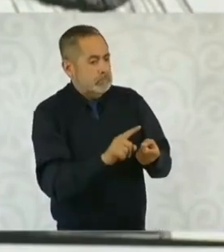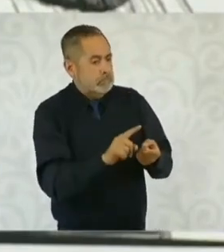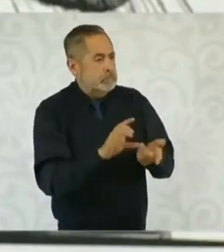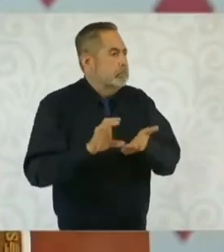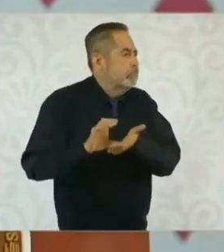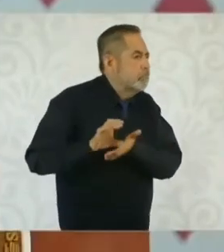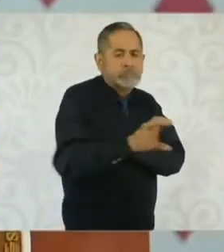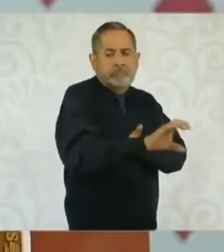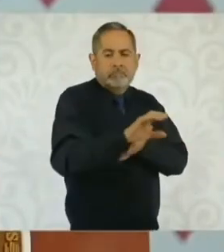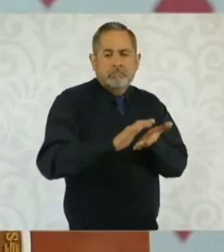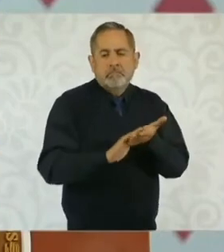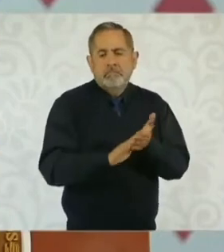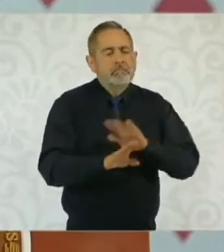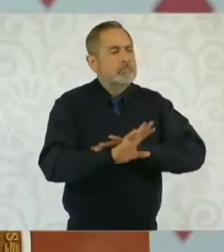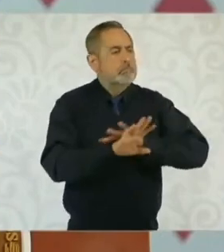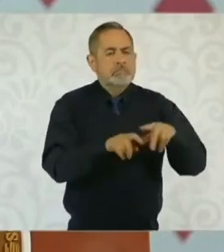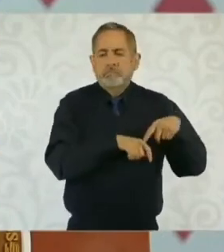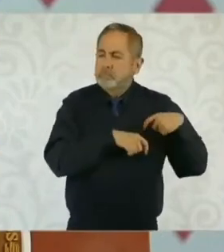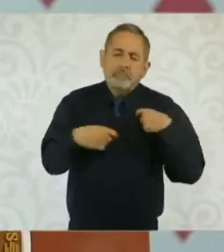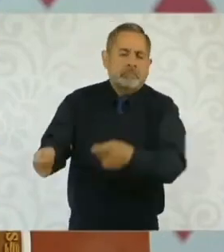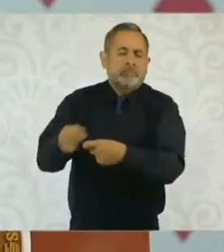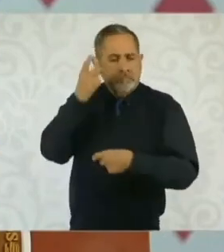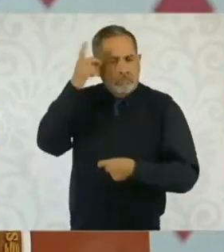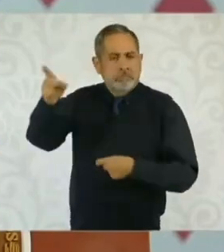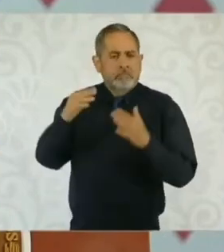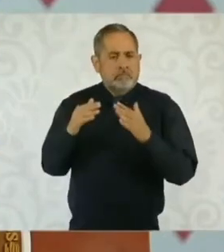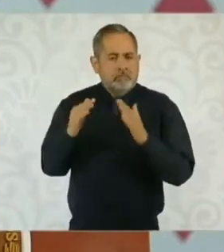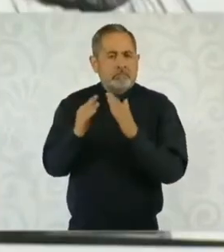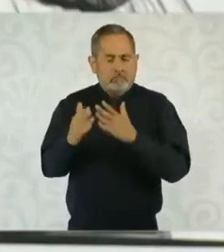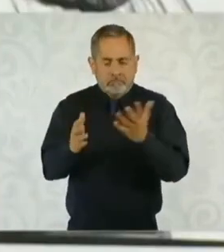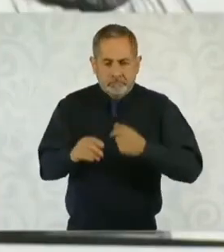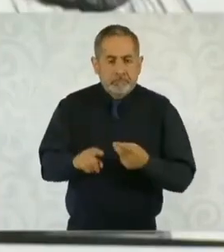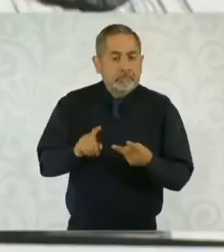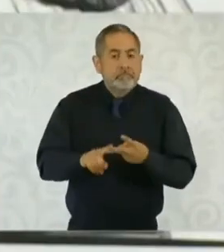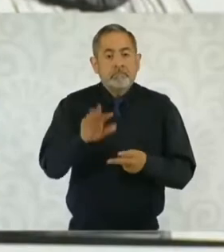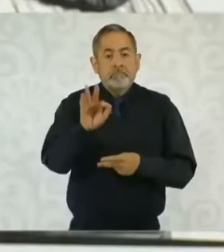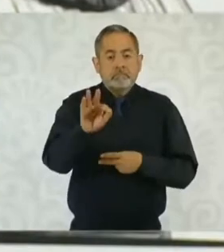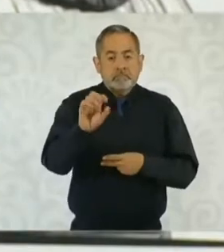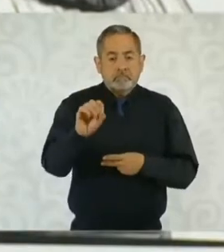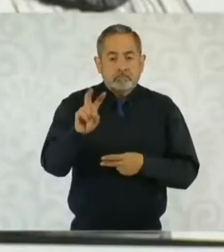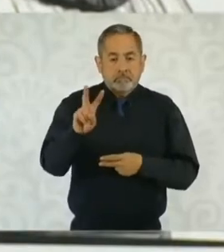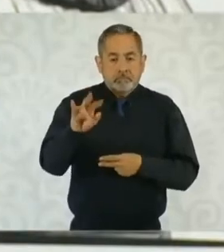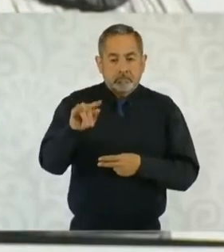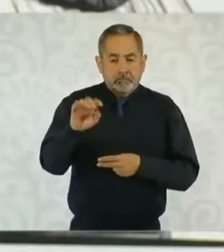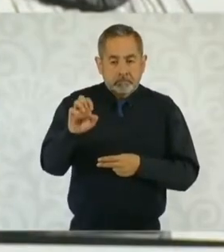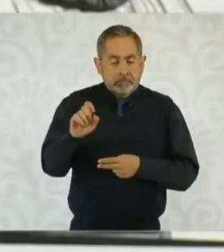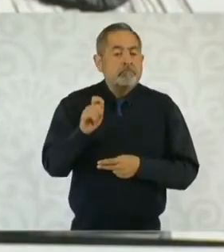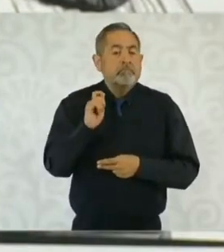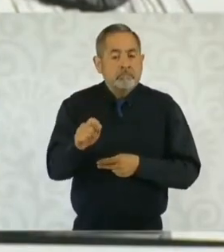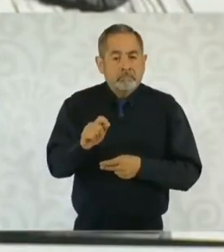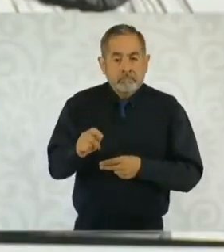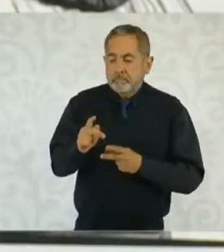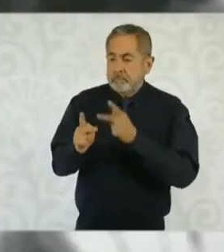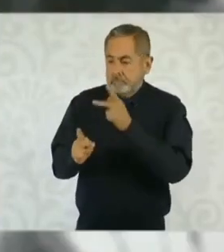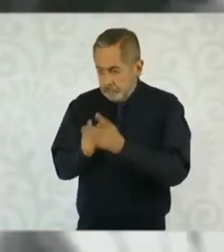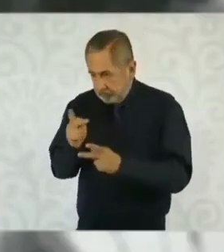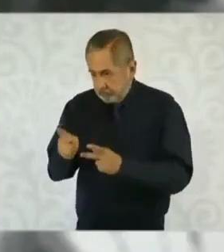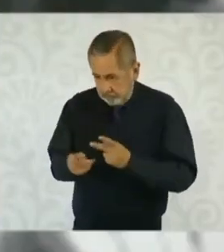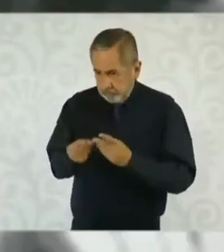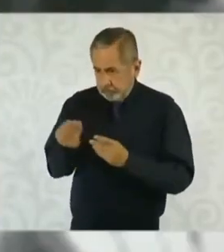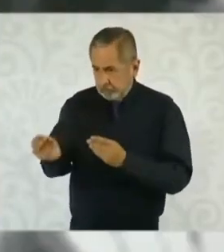y pueda recibir su apoyo. La otra es que el FOBISSTE ya no solamente de crédito, sino que también pueda